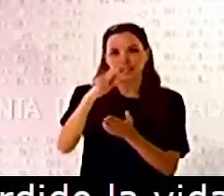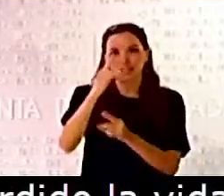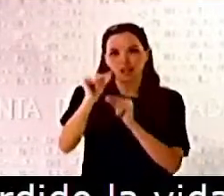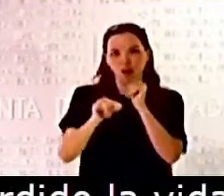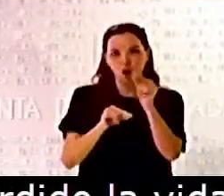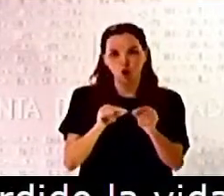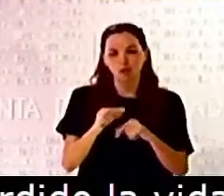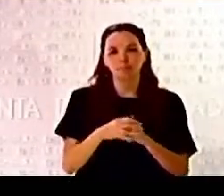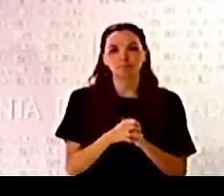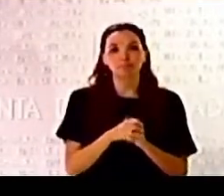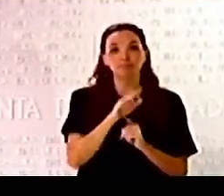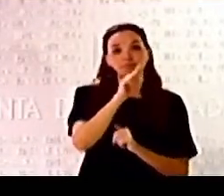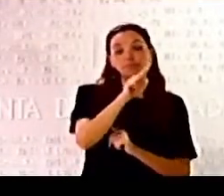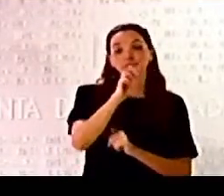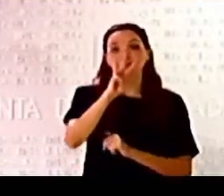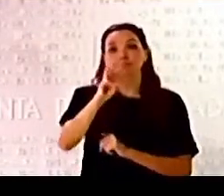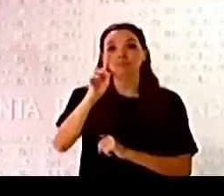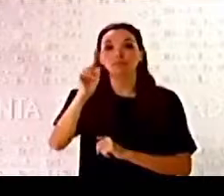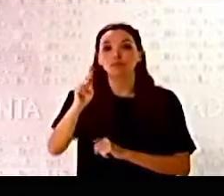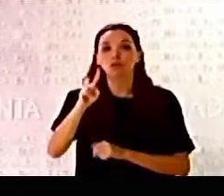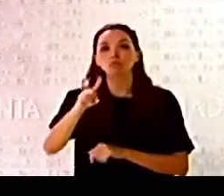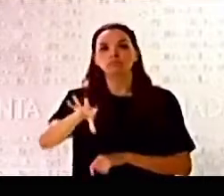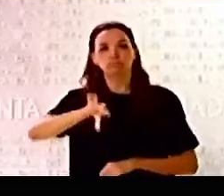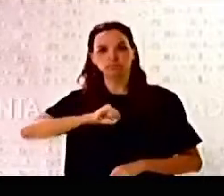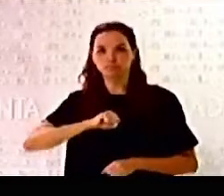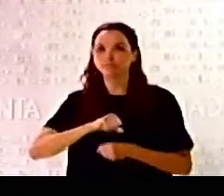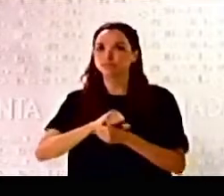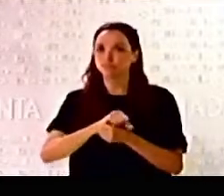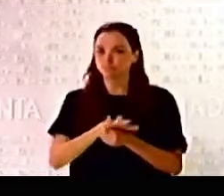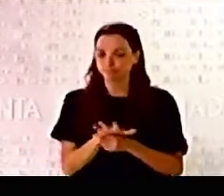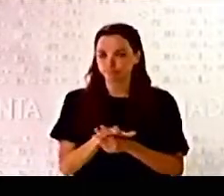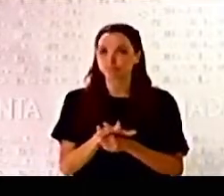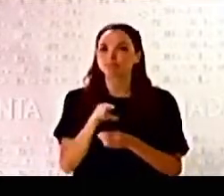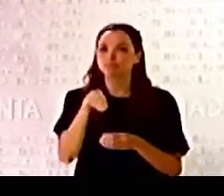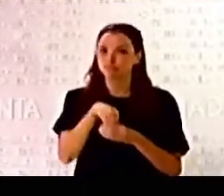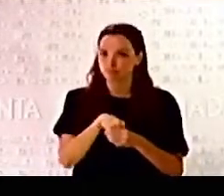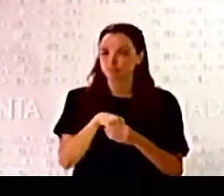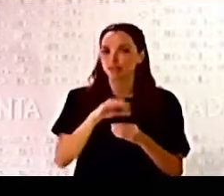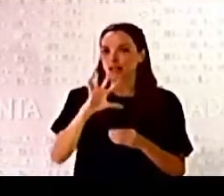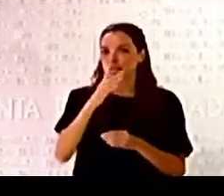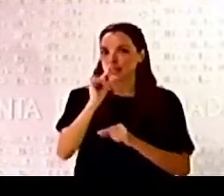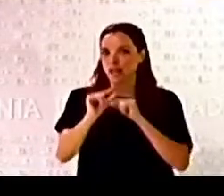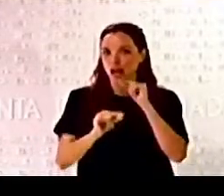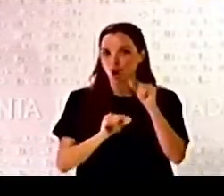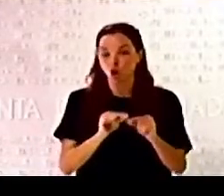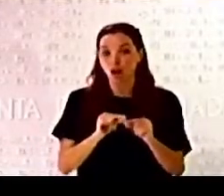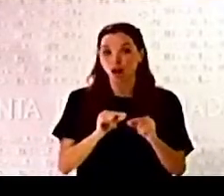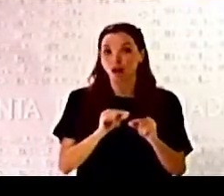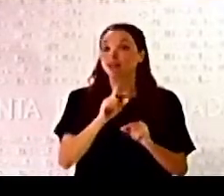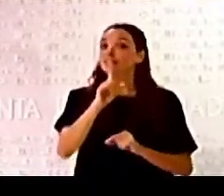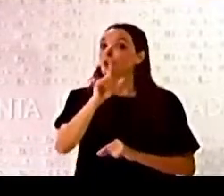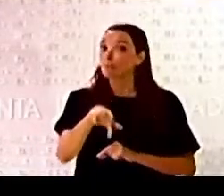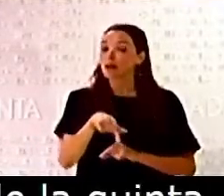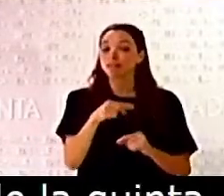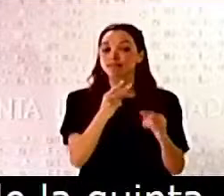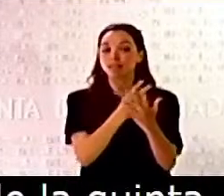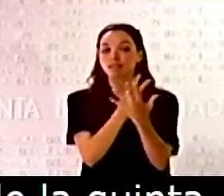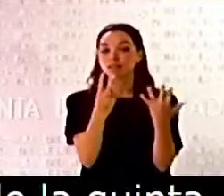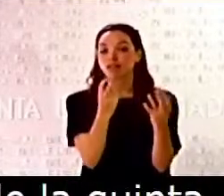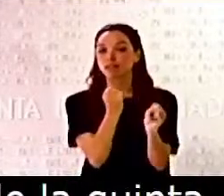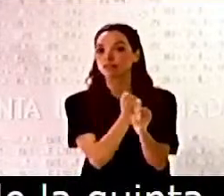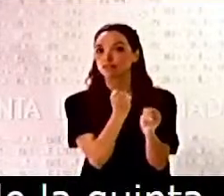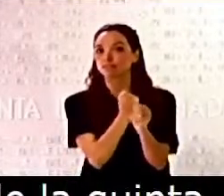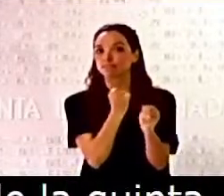131 residentes han dado positivo a lo largo de esta quinta ola y 17 trabajadores han dado positivos a lo largo de